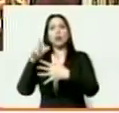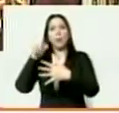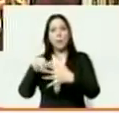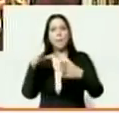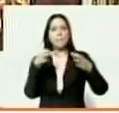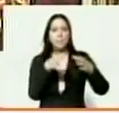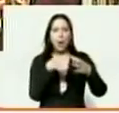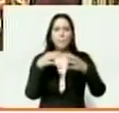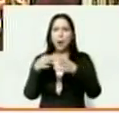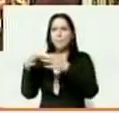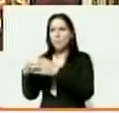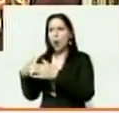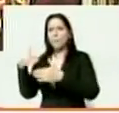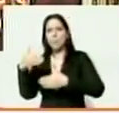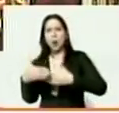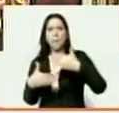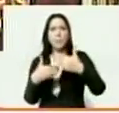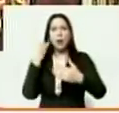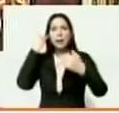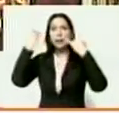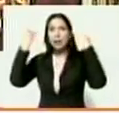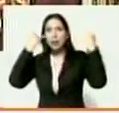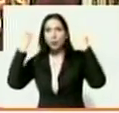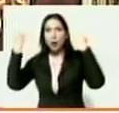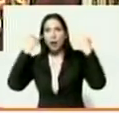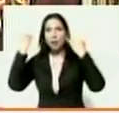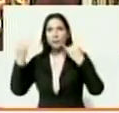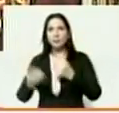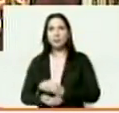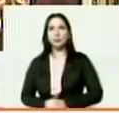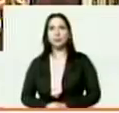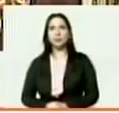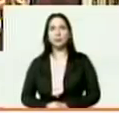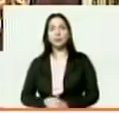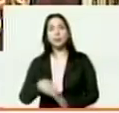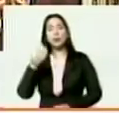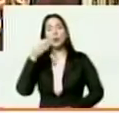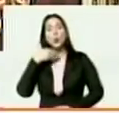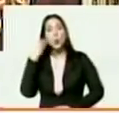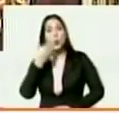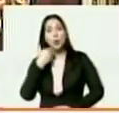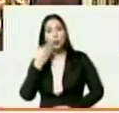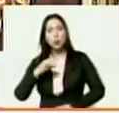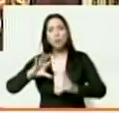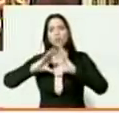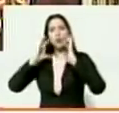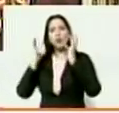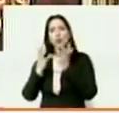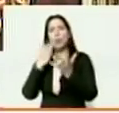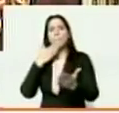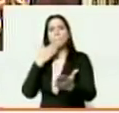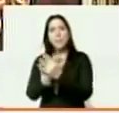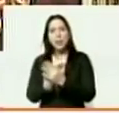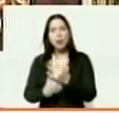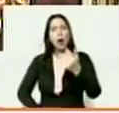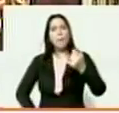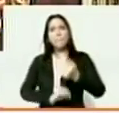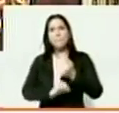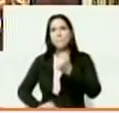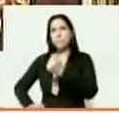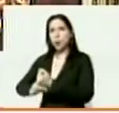sectores progresistas, intelectuales, a la juventud del mundo, les pido su apoyo,